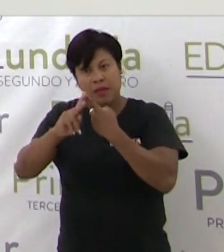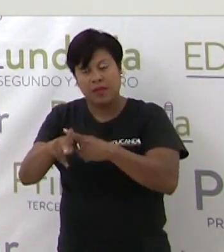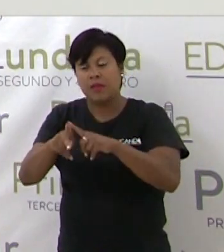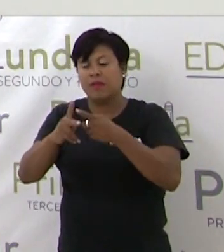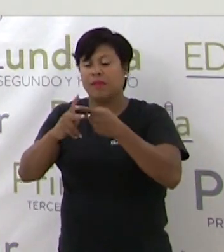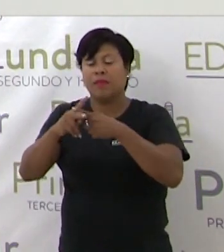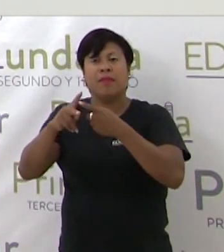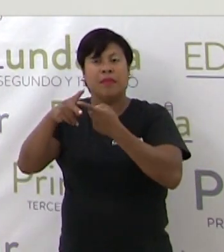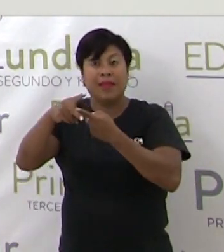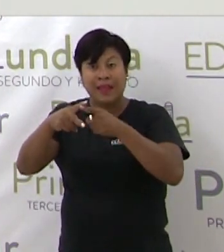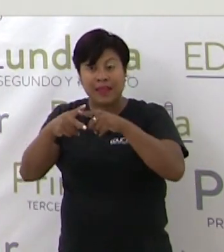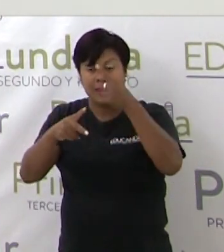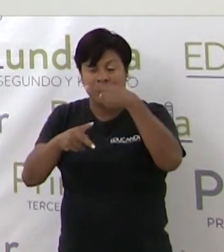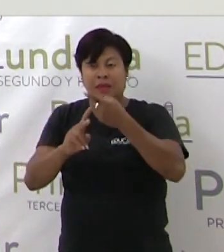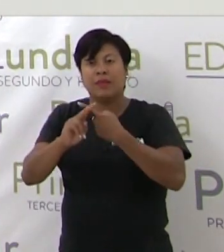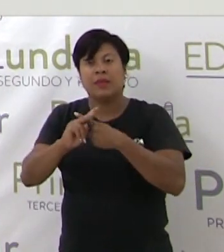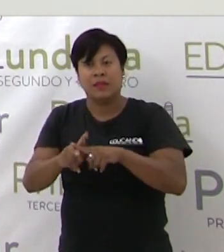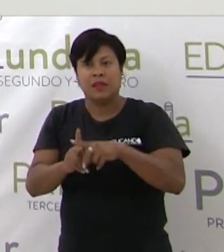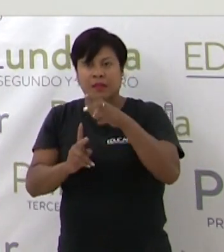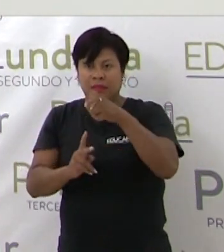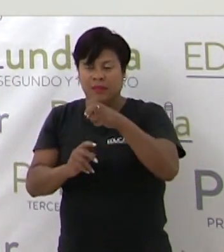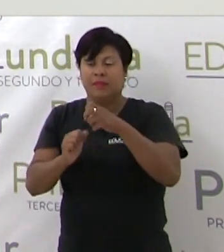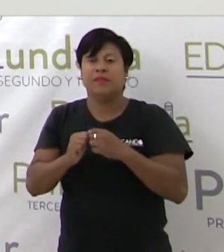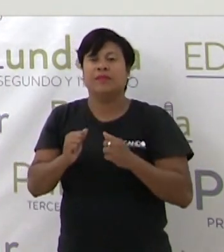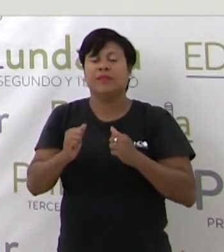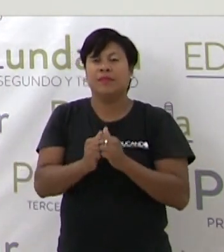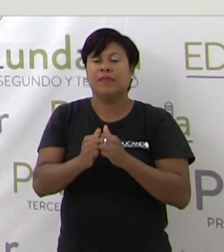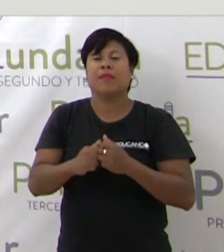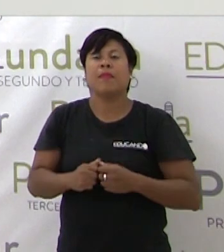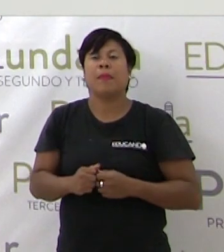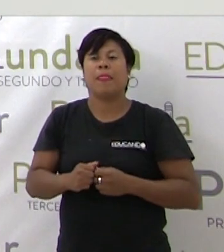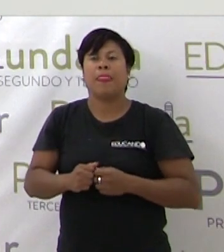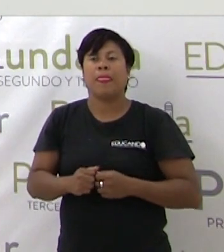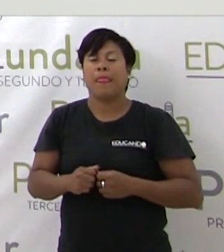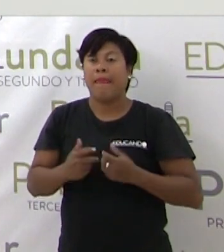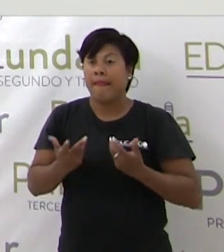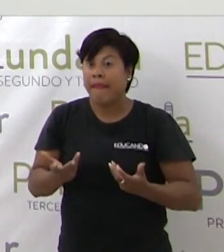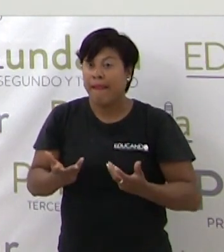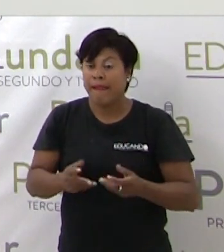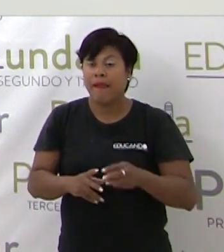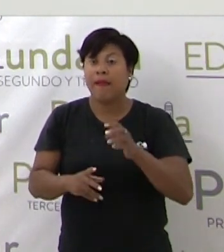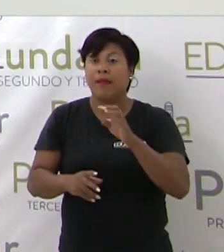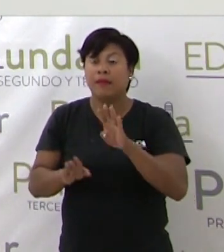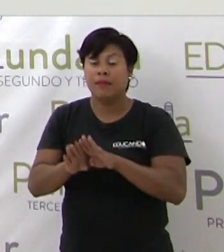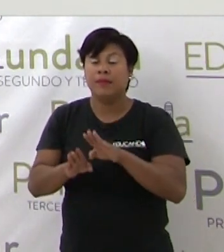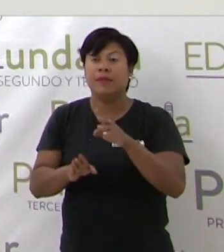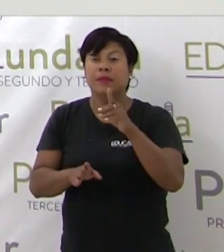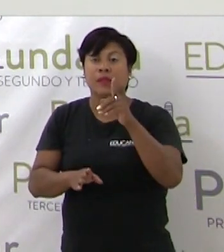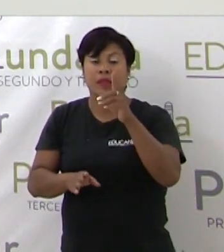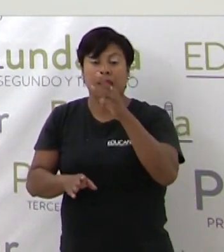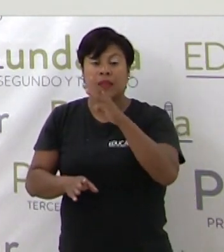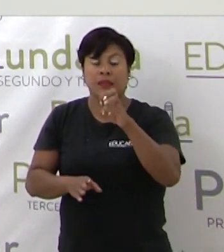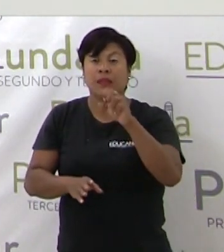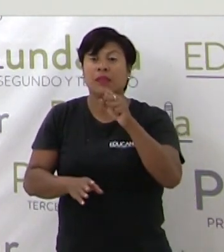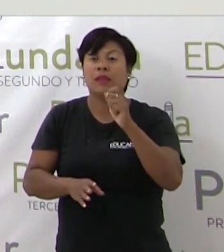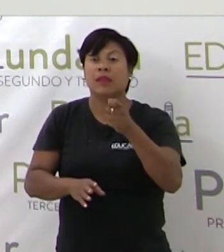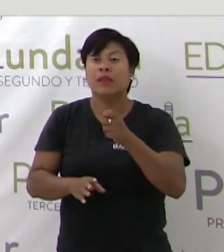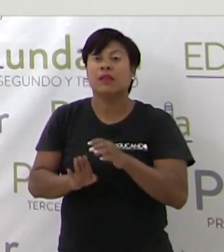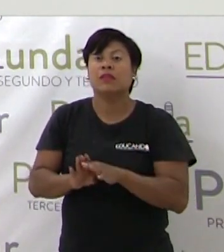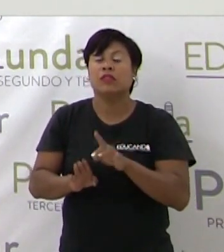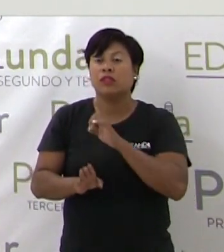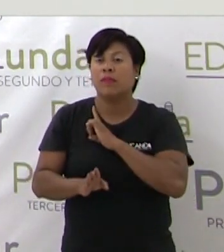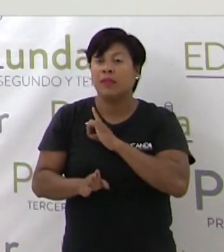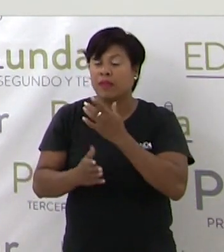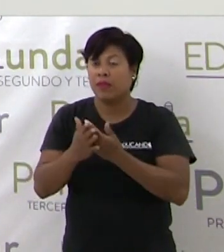localizando para trazar un triángulo. Ahora sí, ya sabemos también que toca de 120 grados también, entonces solo me falta